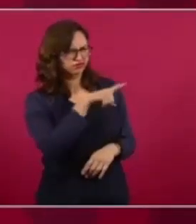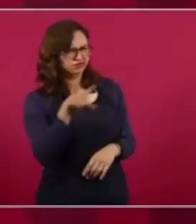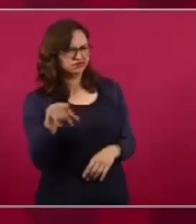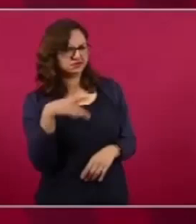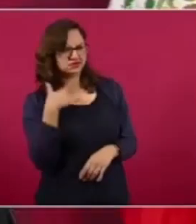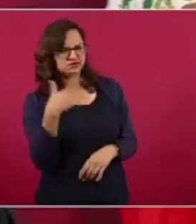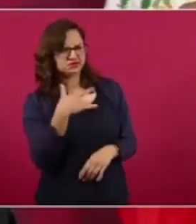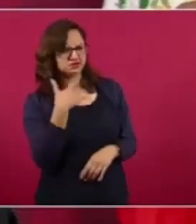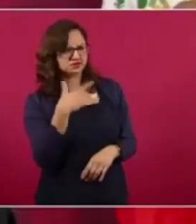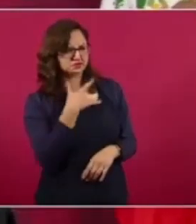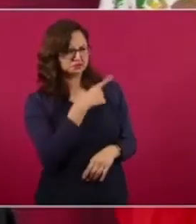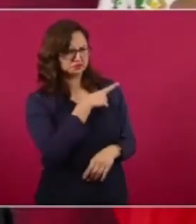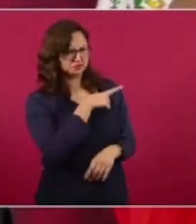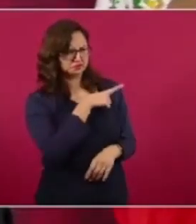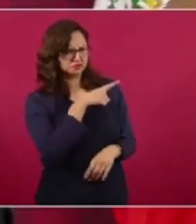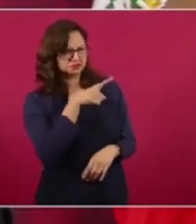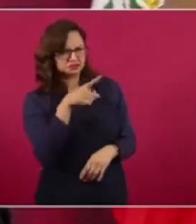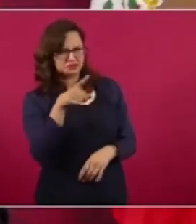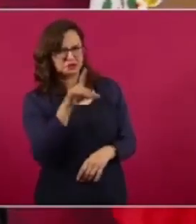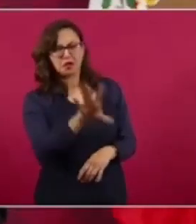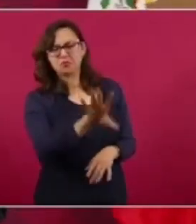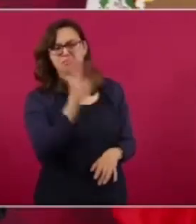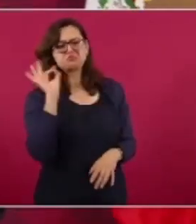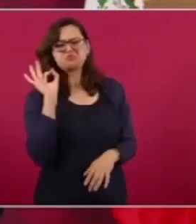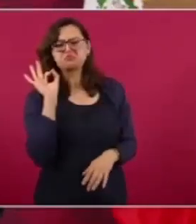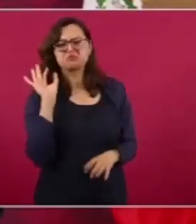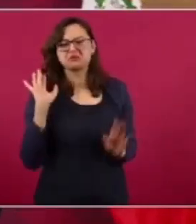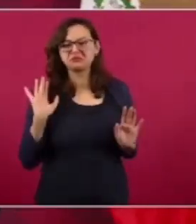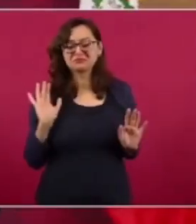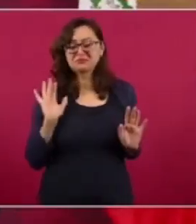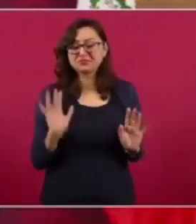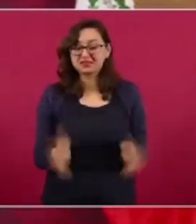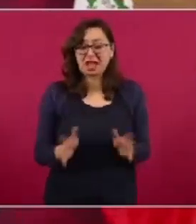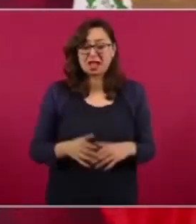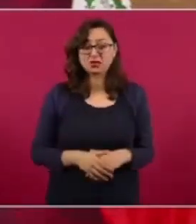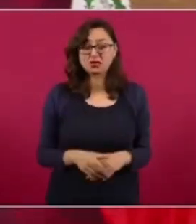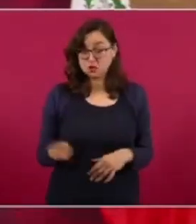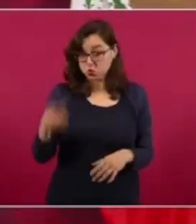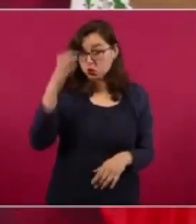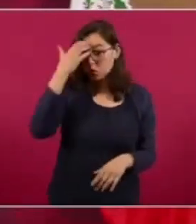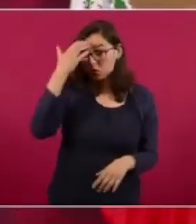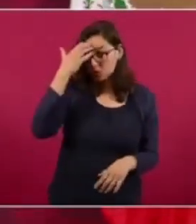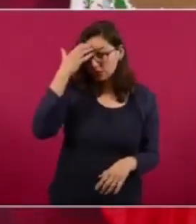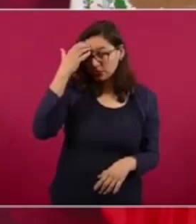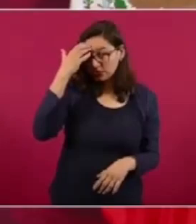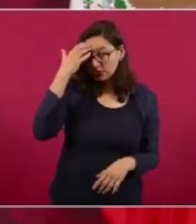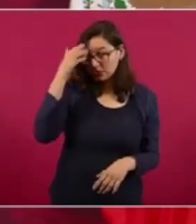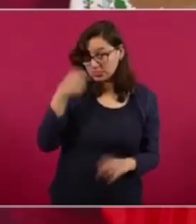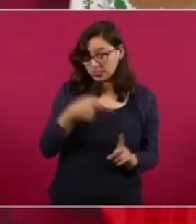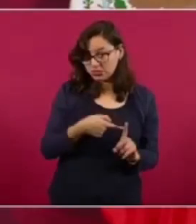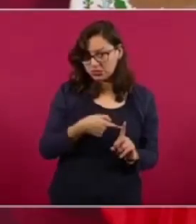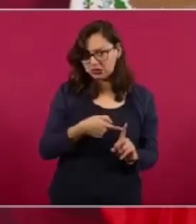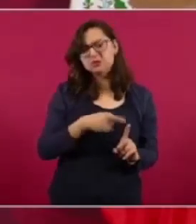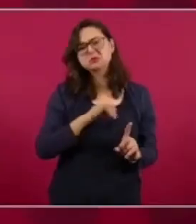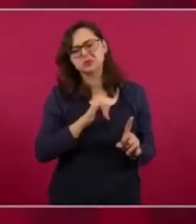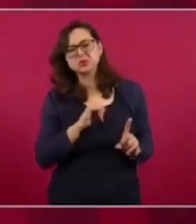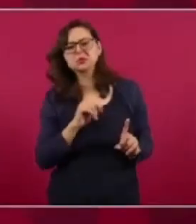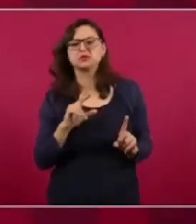encuesta. ¿Quién te gustaría? ¿Ah, lo conoces? Sí, no.